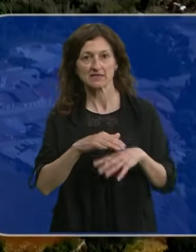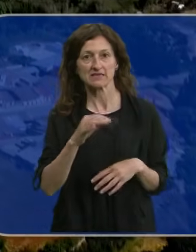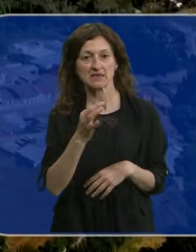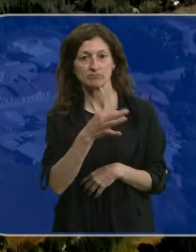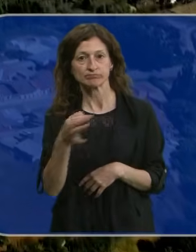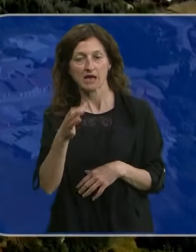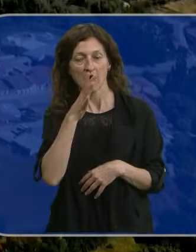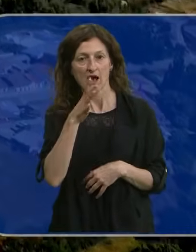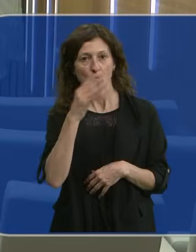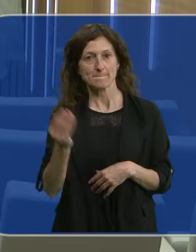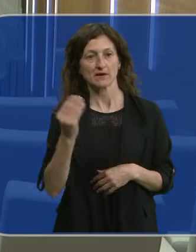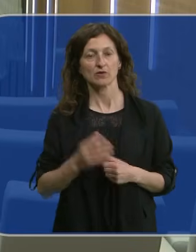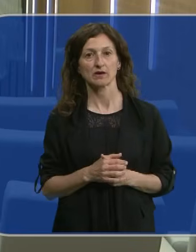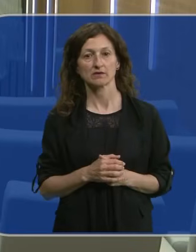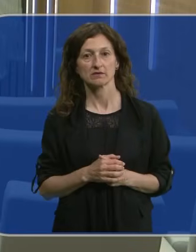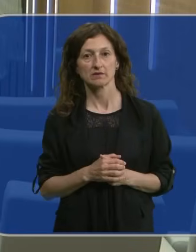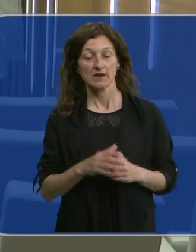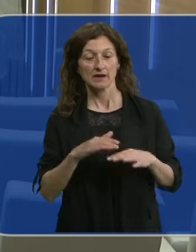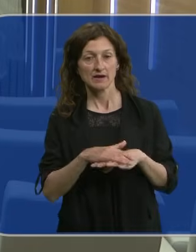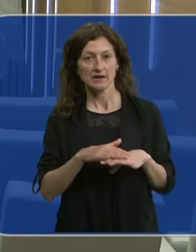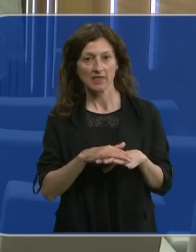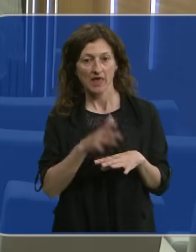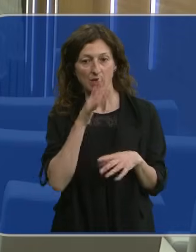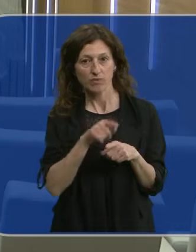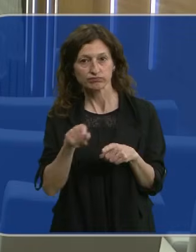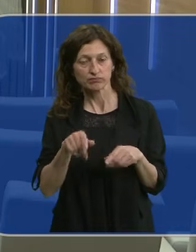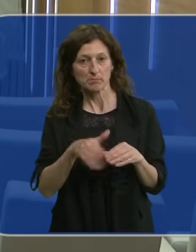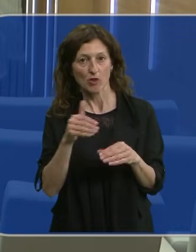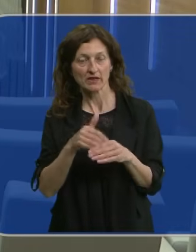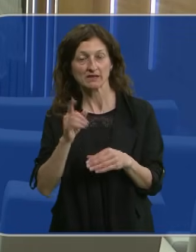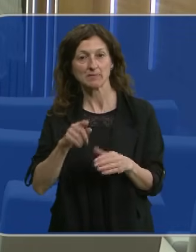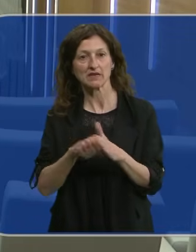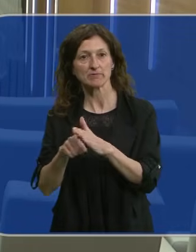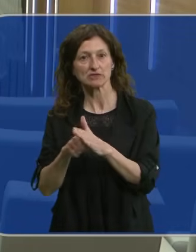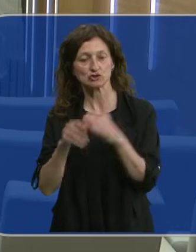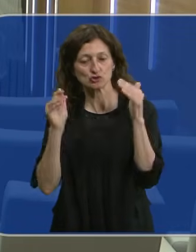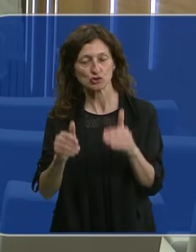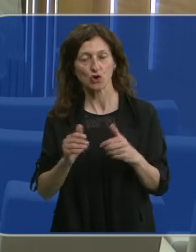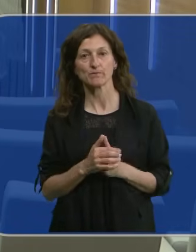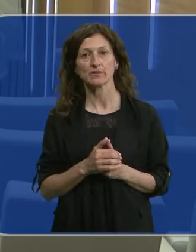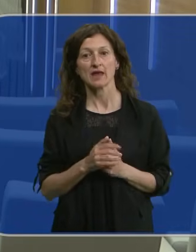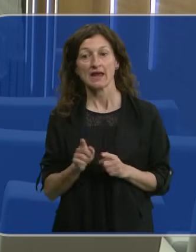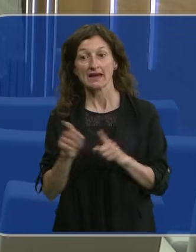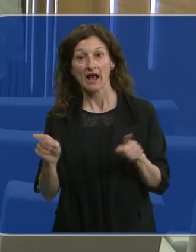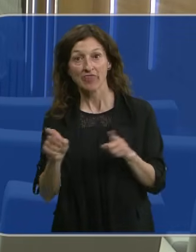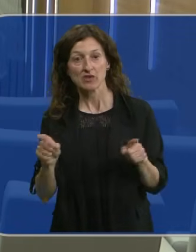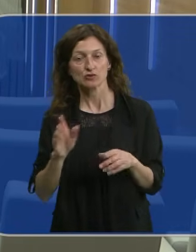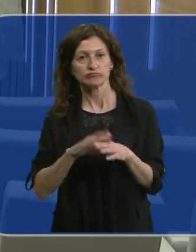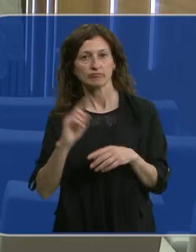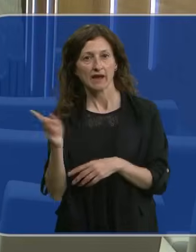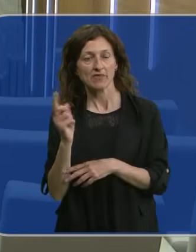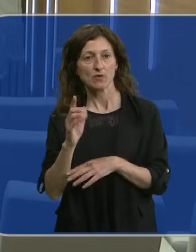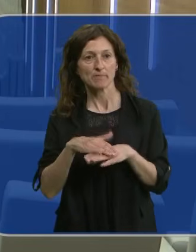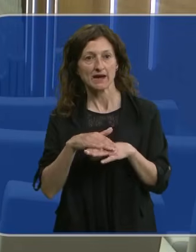la eficiencia del agua. Modernización de todas las redes de suministro e incidir sobre todo en las inversiones en regadíos para poder